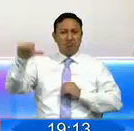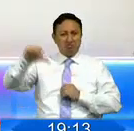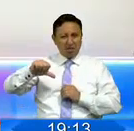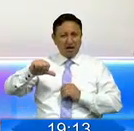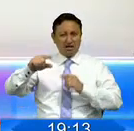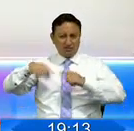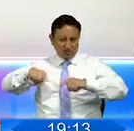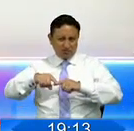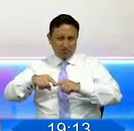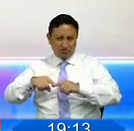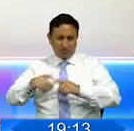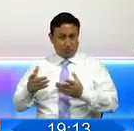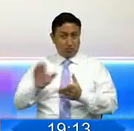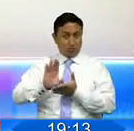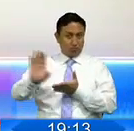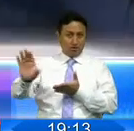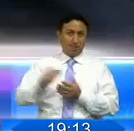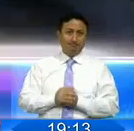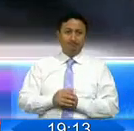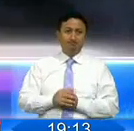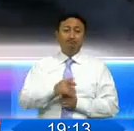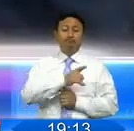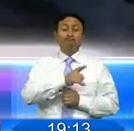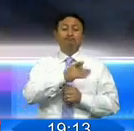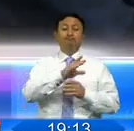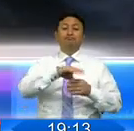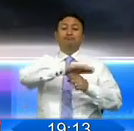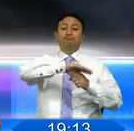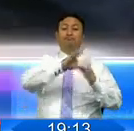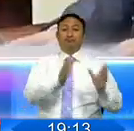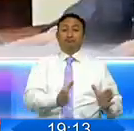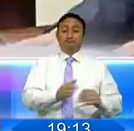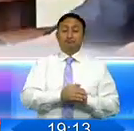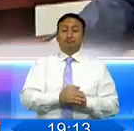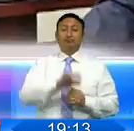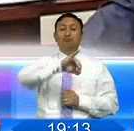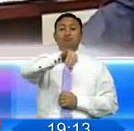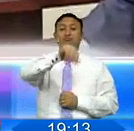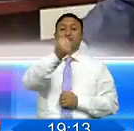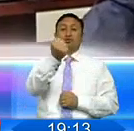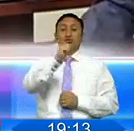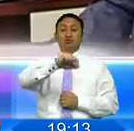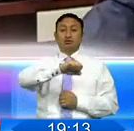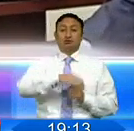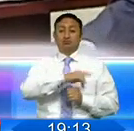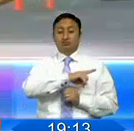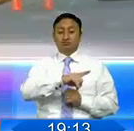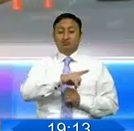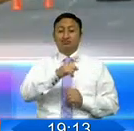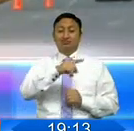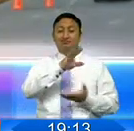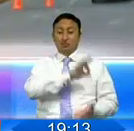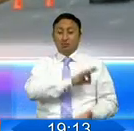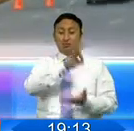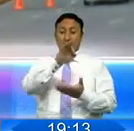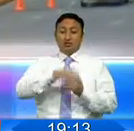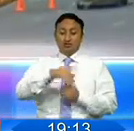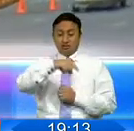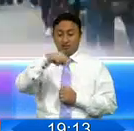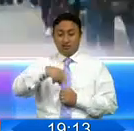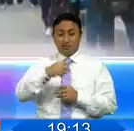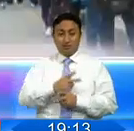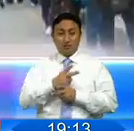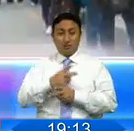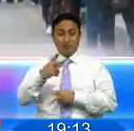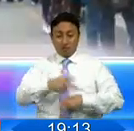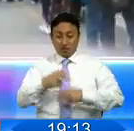El canciller José Valencia resaltó que Grandi transmitió el aprecio de Acnur por la ejemplar legislación ecuatoriana de protección a los migrantes y